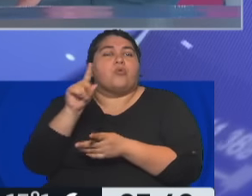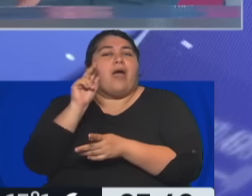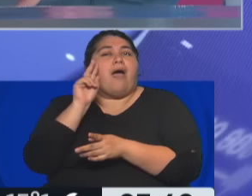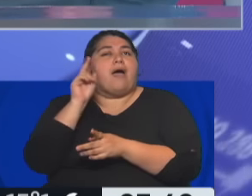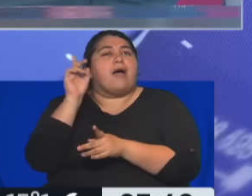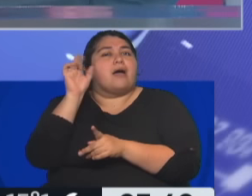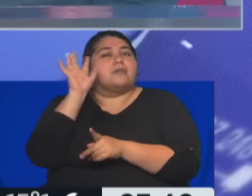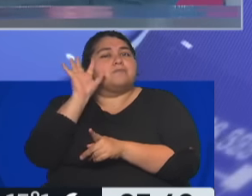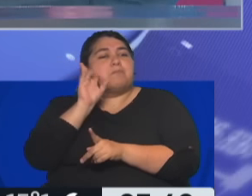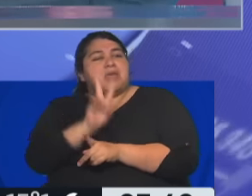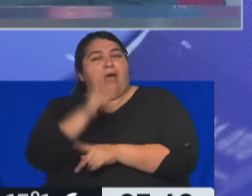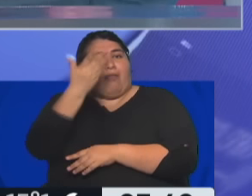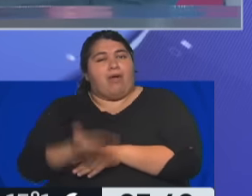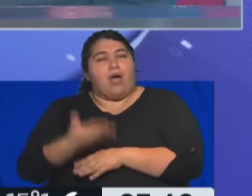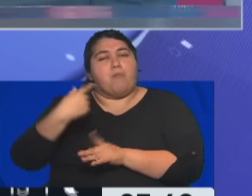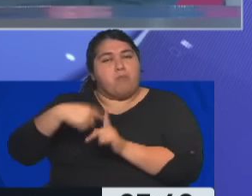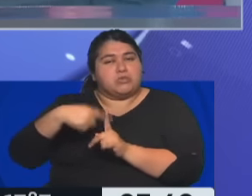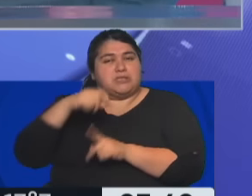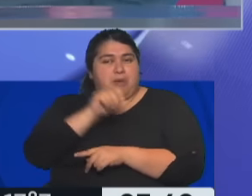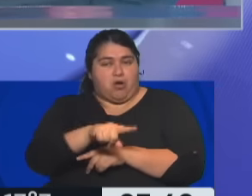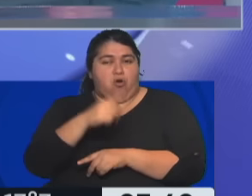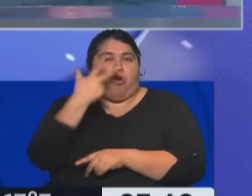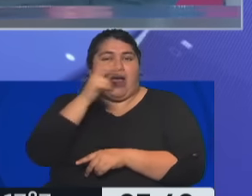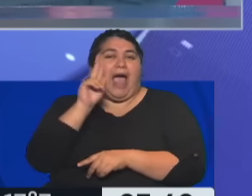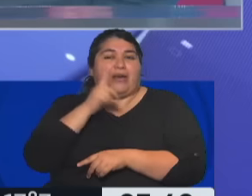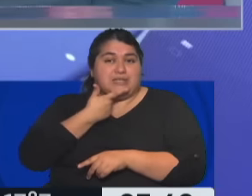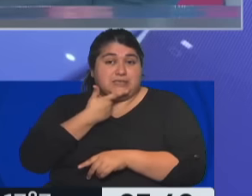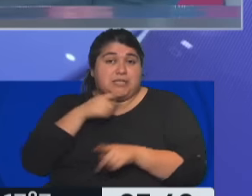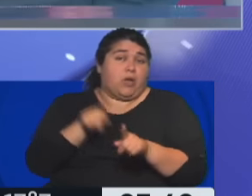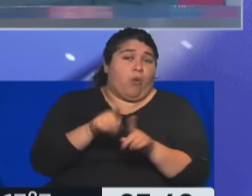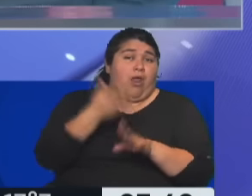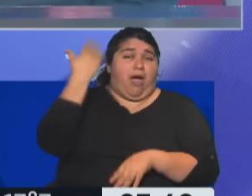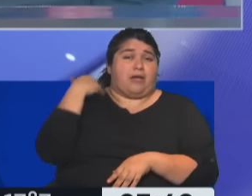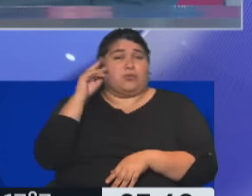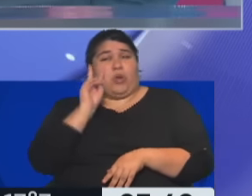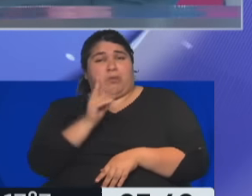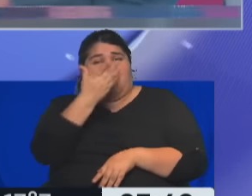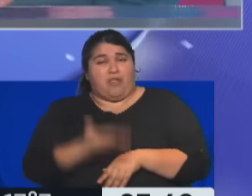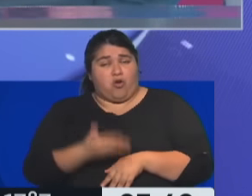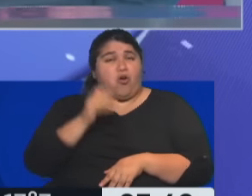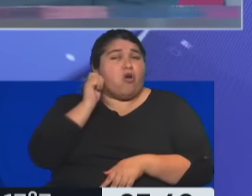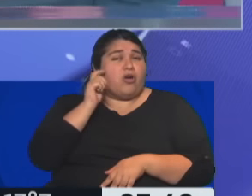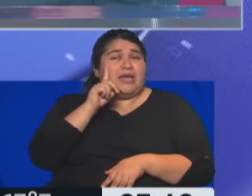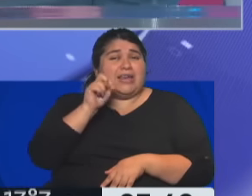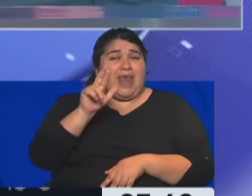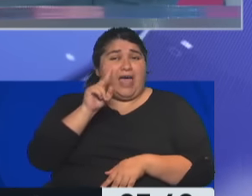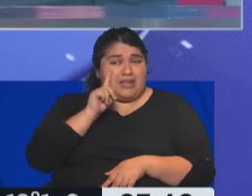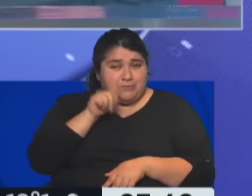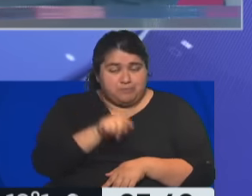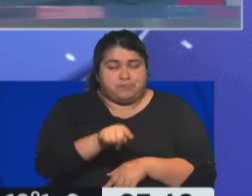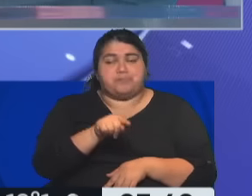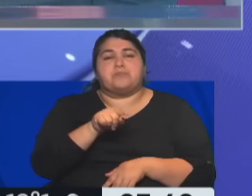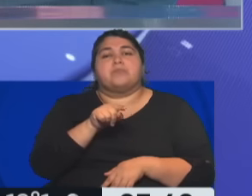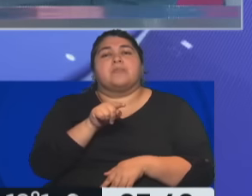Harris, como lo tuvo con Hillary en su momento. El Partido Demócrata, respecto de Trump, lo que ofrece